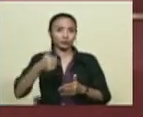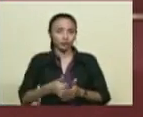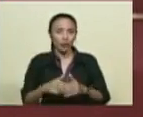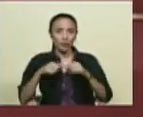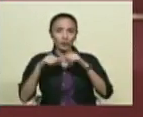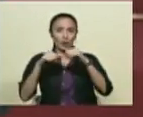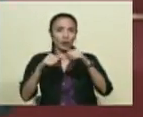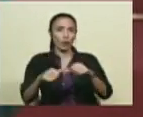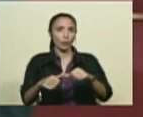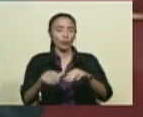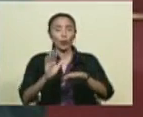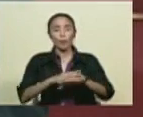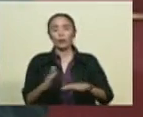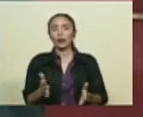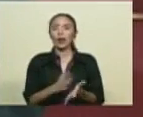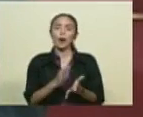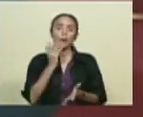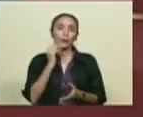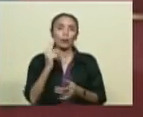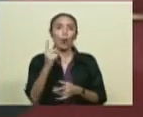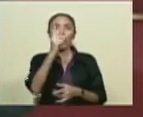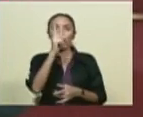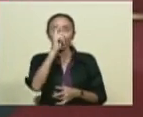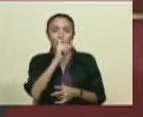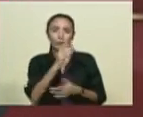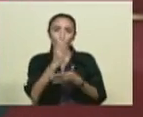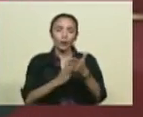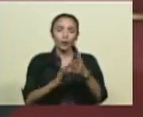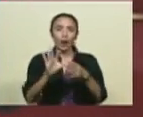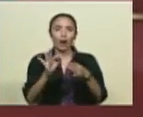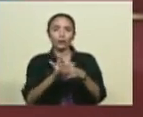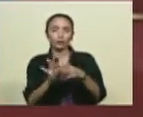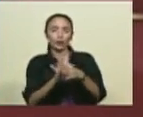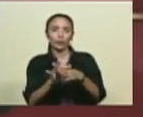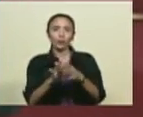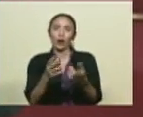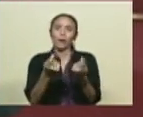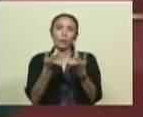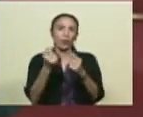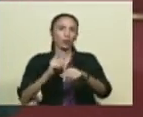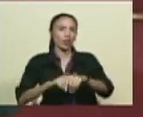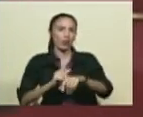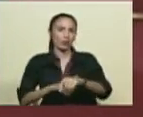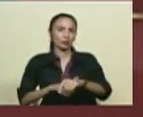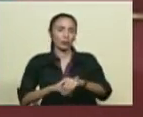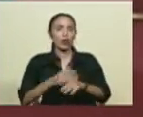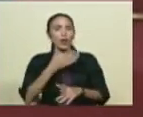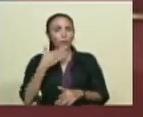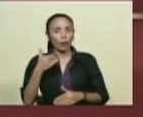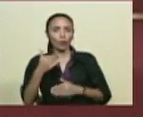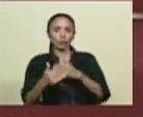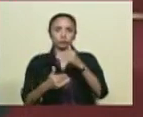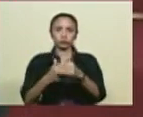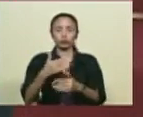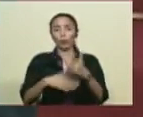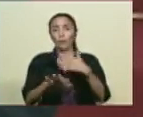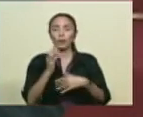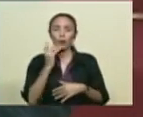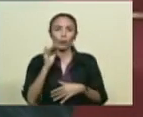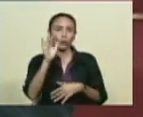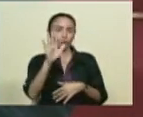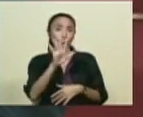Porque apenas con 1 año y medio de funcionamiento tenemos grandes logros. Hay muchas cosas que estabilizar en las inversiones a